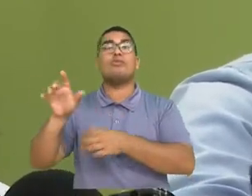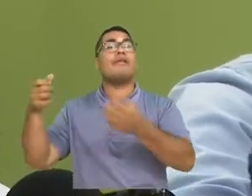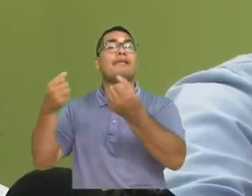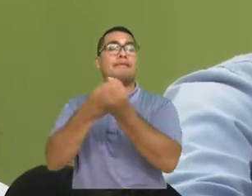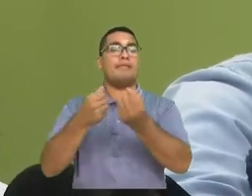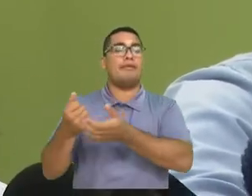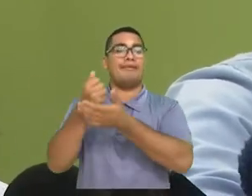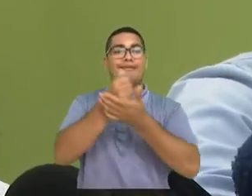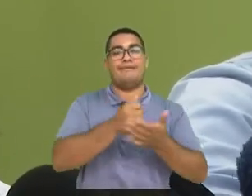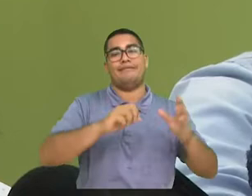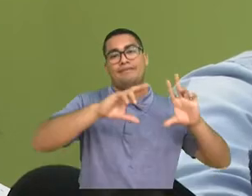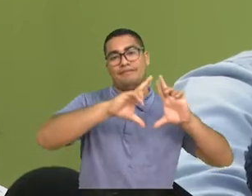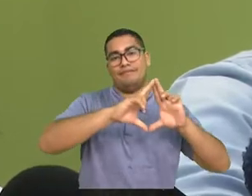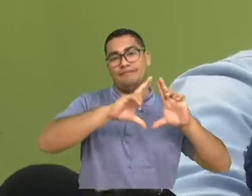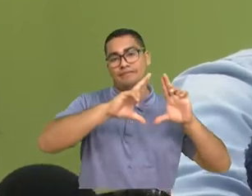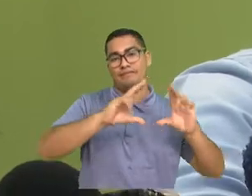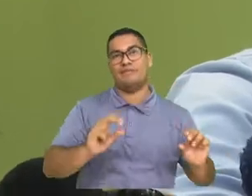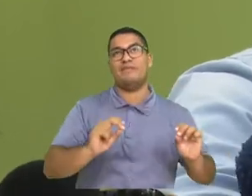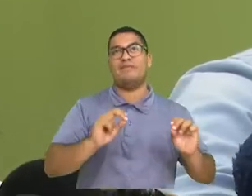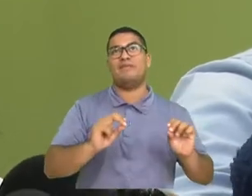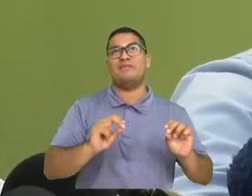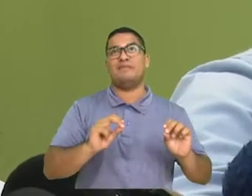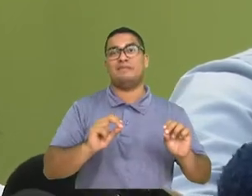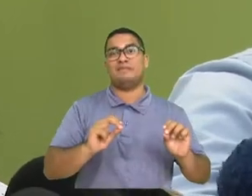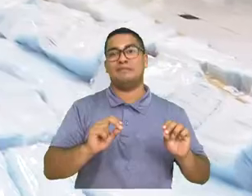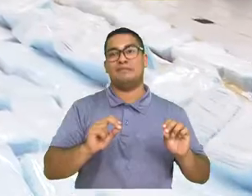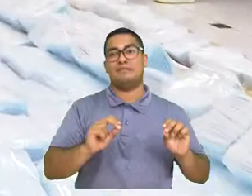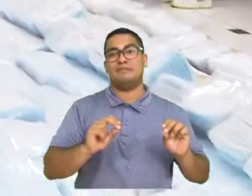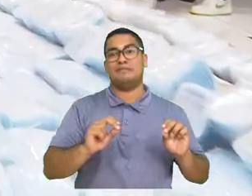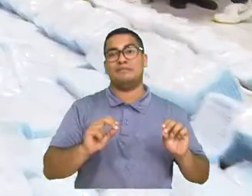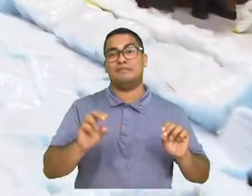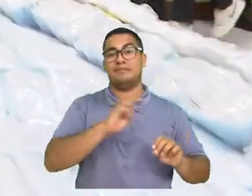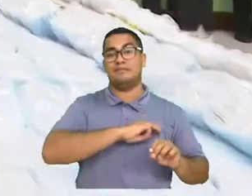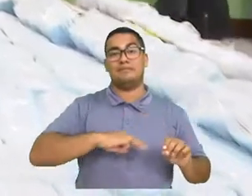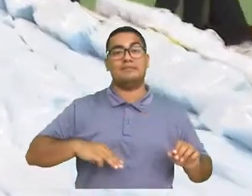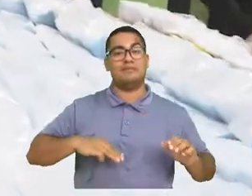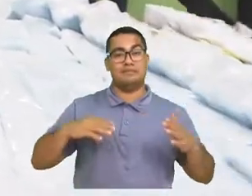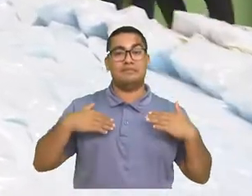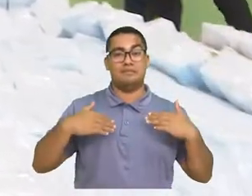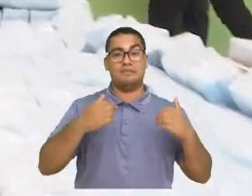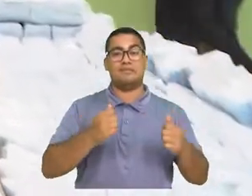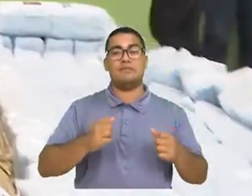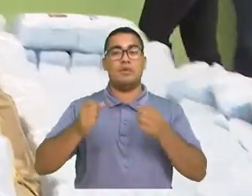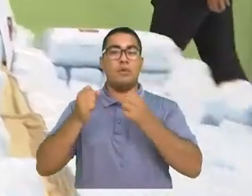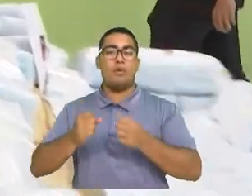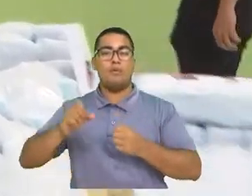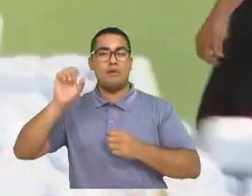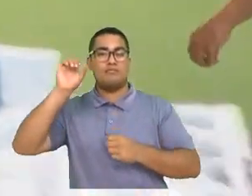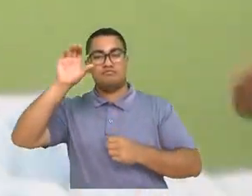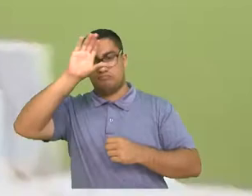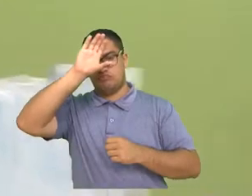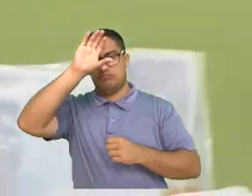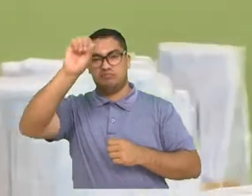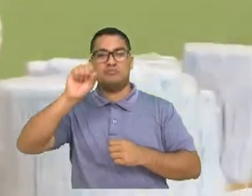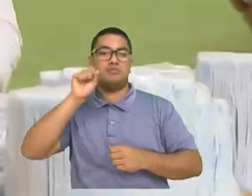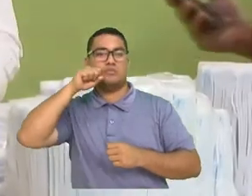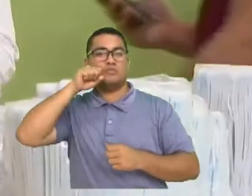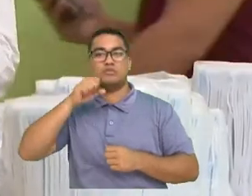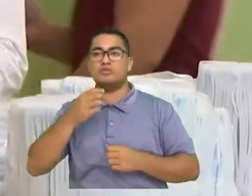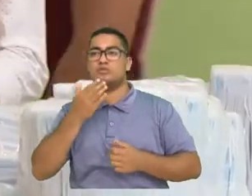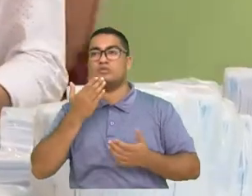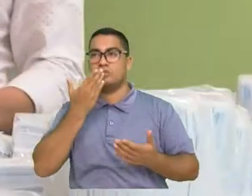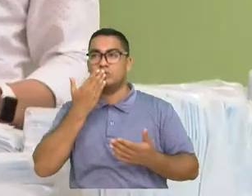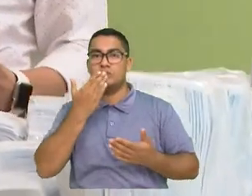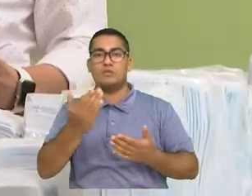para apoyar a MINSA. El diplomático asiático destacó el buen manejo del MINSA con los